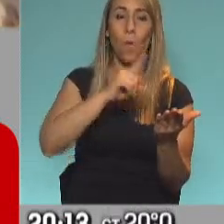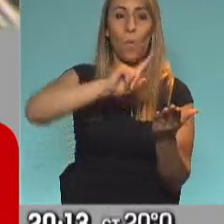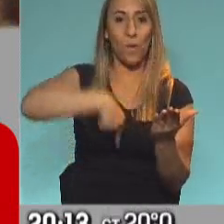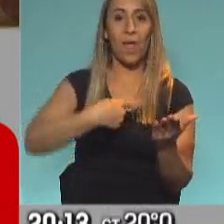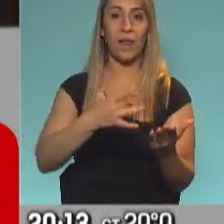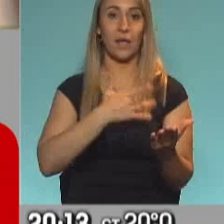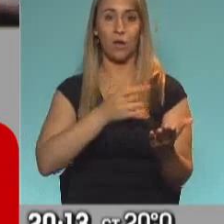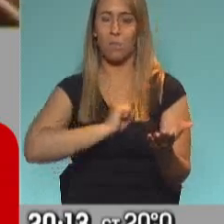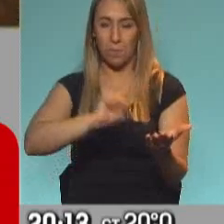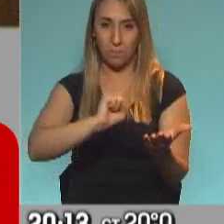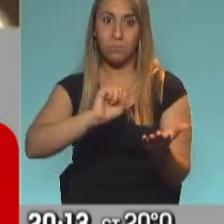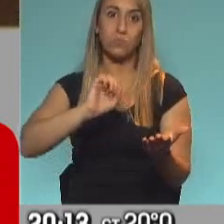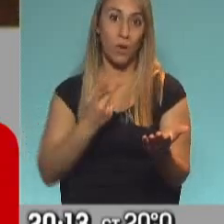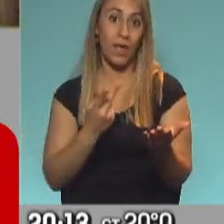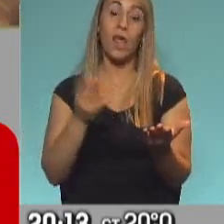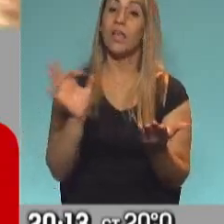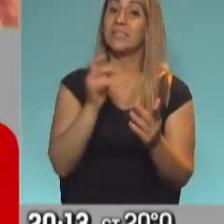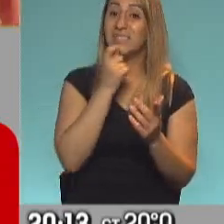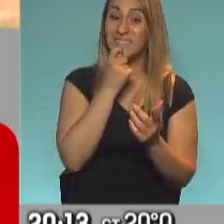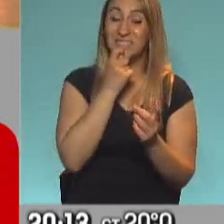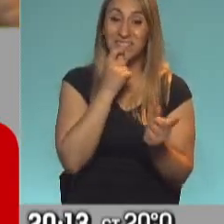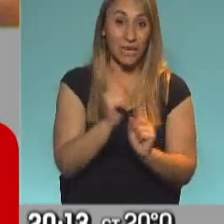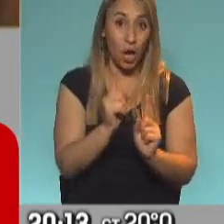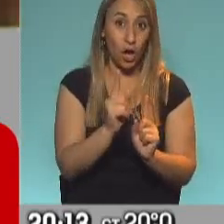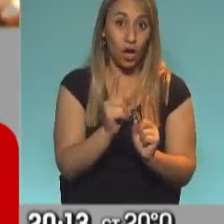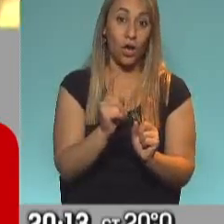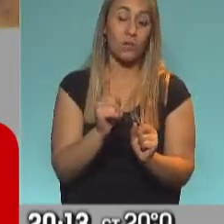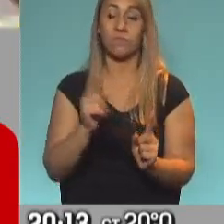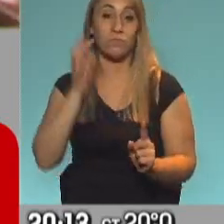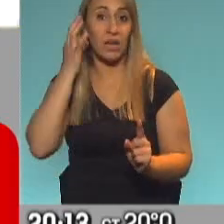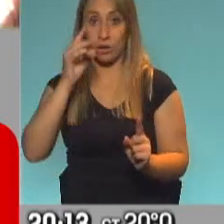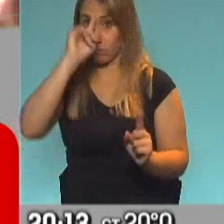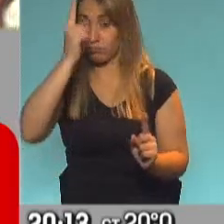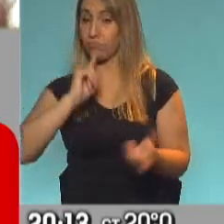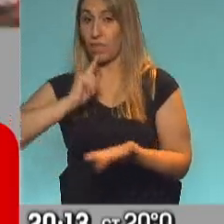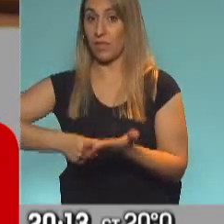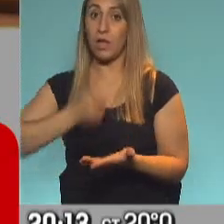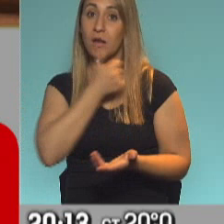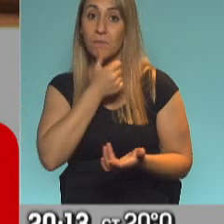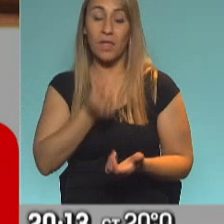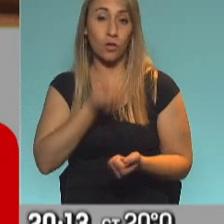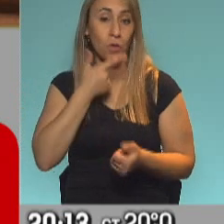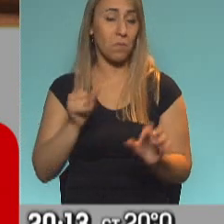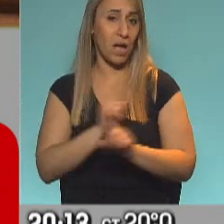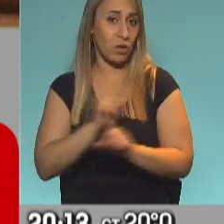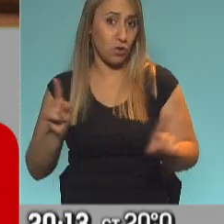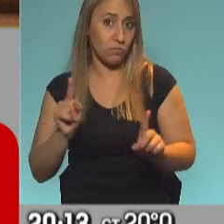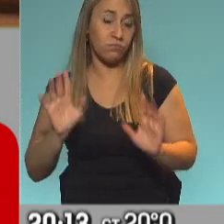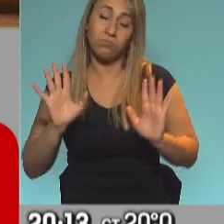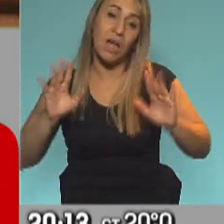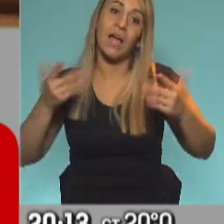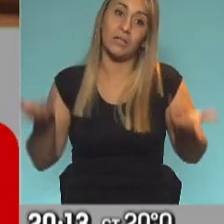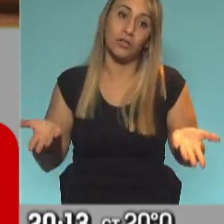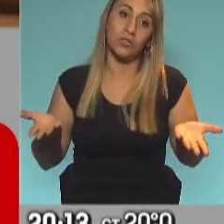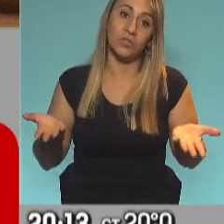que terminó en la muerte. Si eso no fue así, y si Maradona decidió voluntariamente no tomar la medicación, pues entonces la